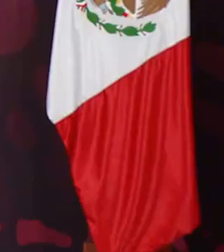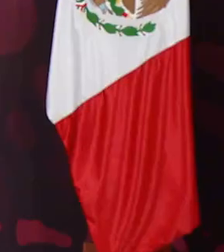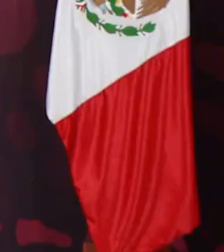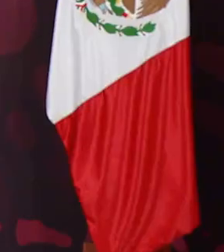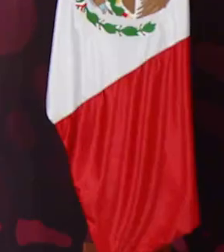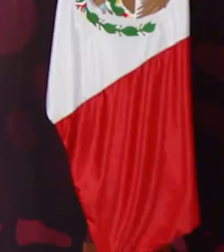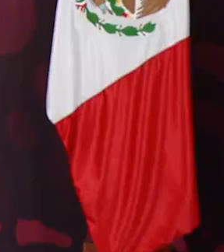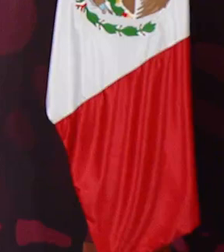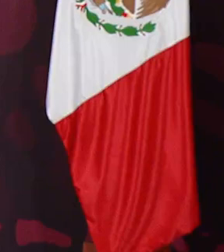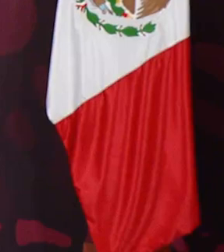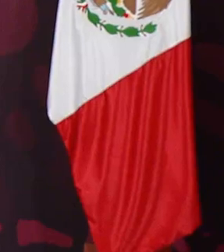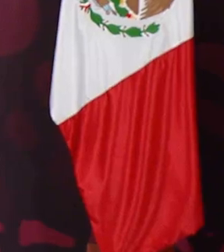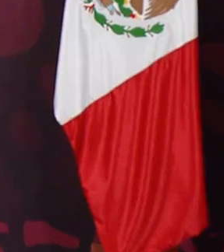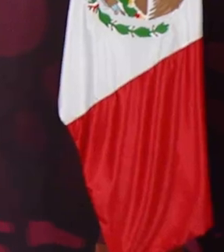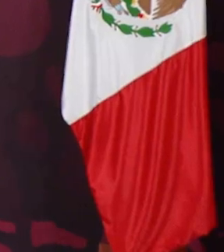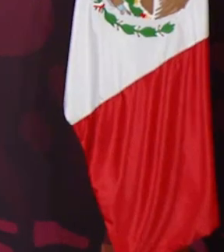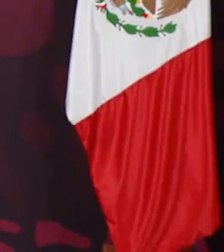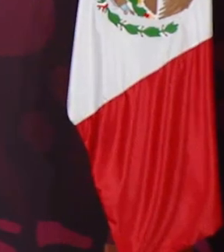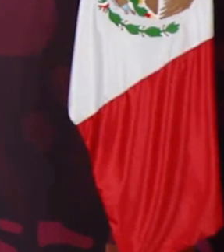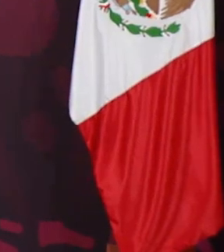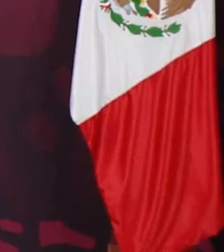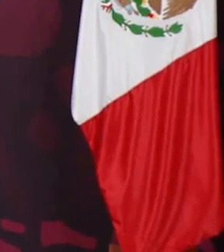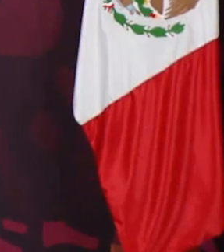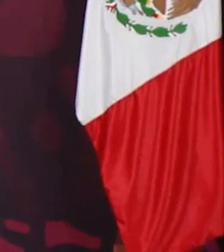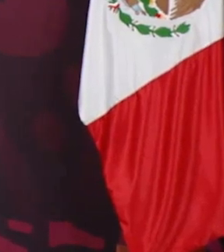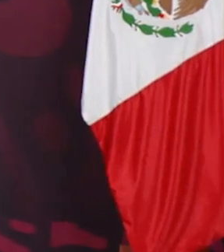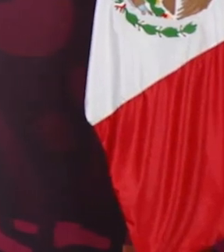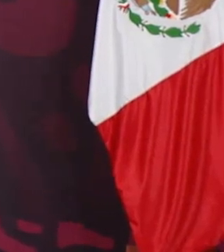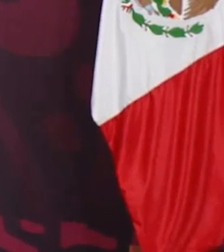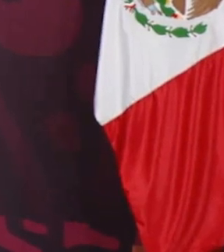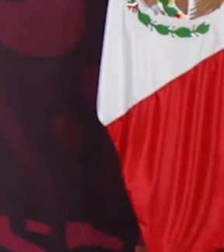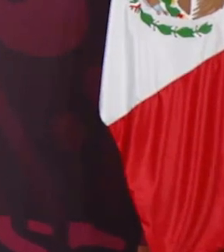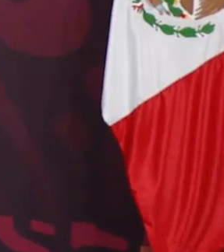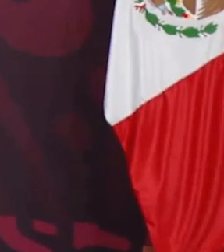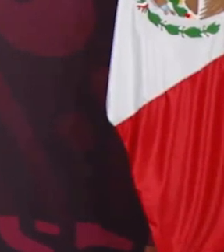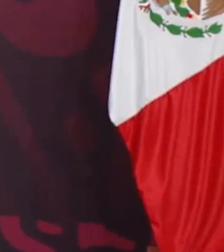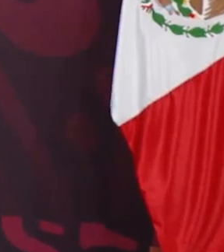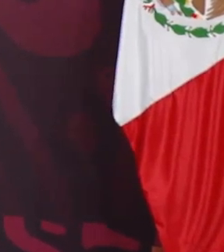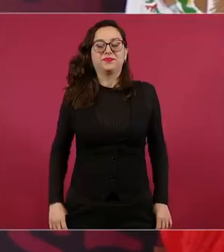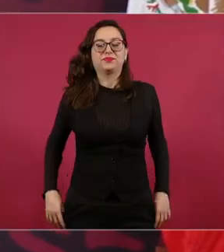muy bien posicionado en el mundo muy